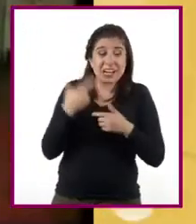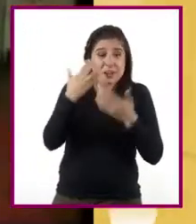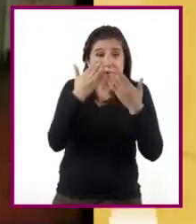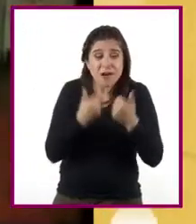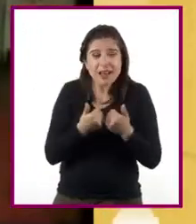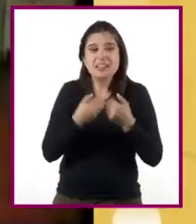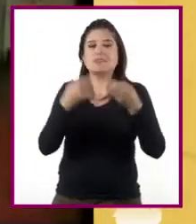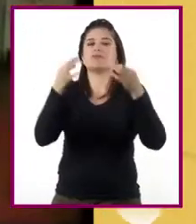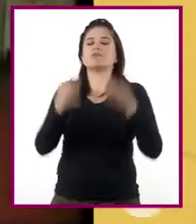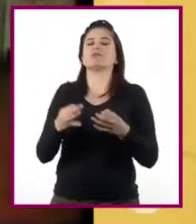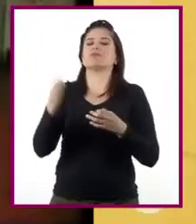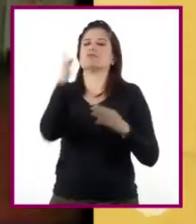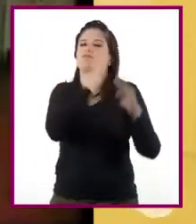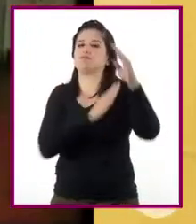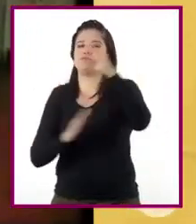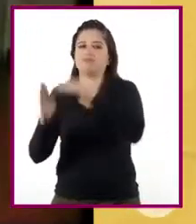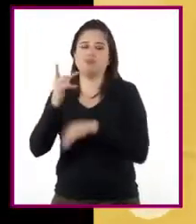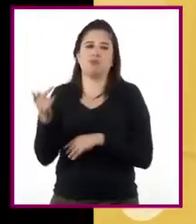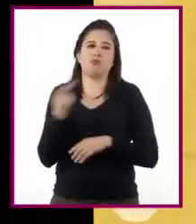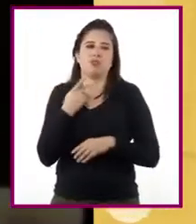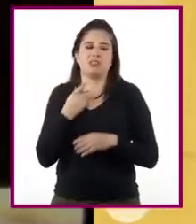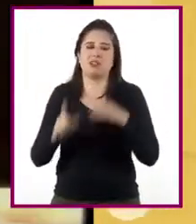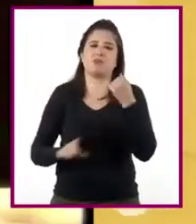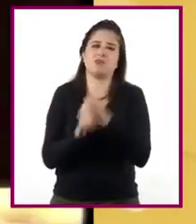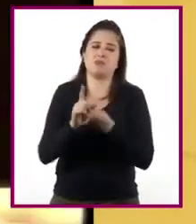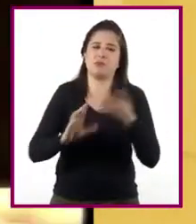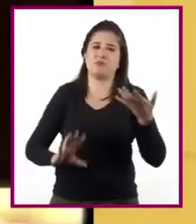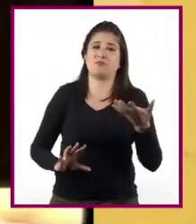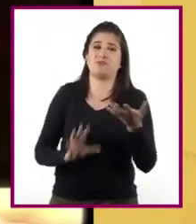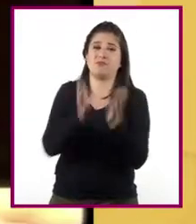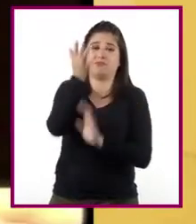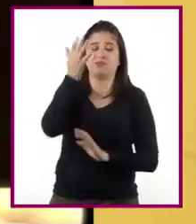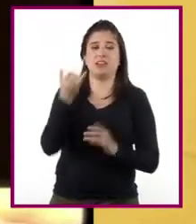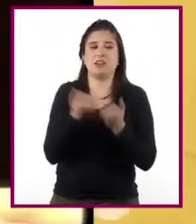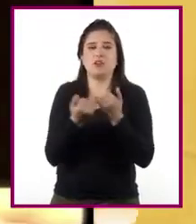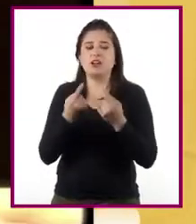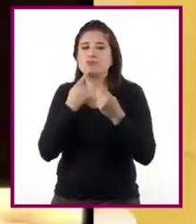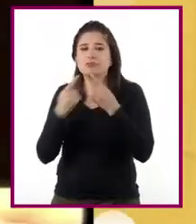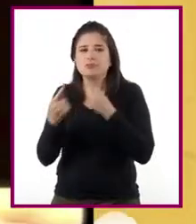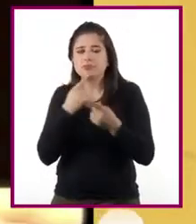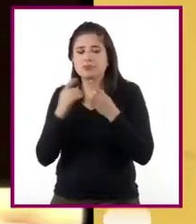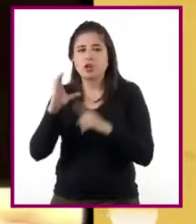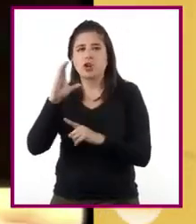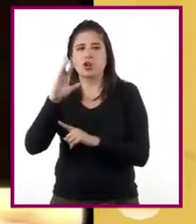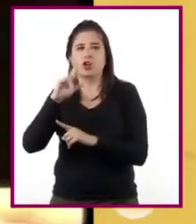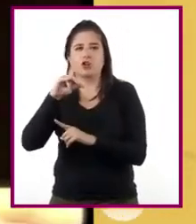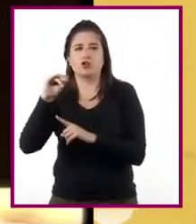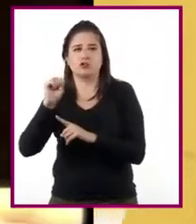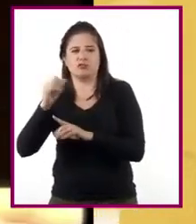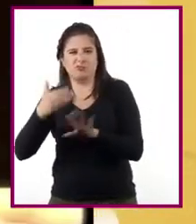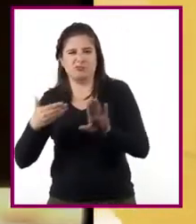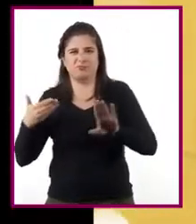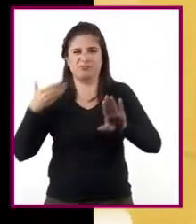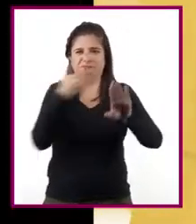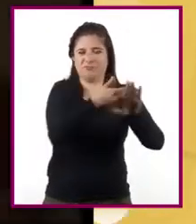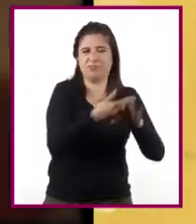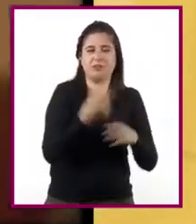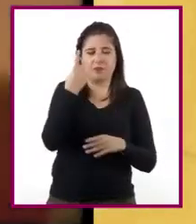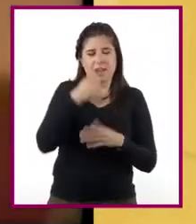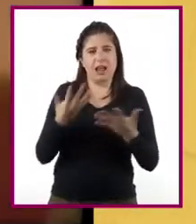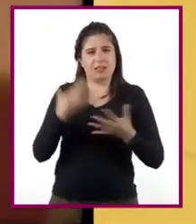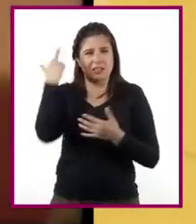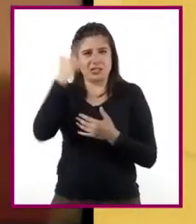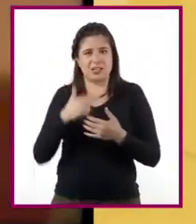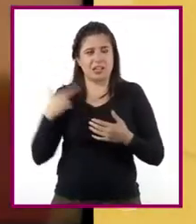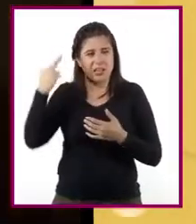va a dar origen a la crisis política, a la reunión de criollos que van a conspirar en favor del establecimiento de una autoridad